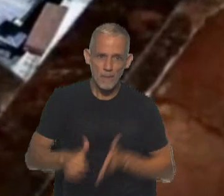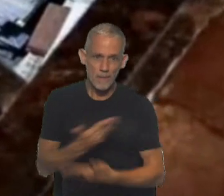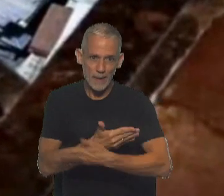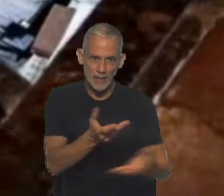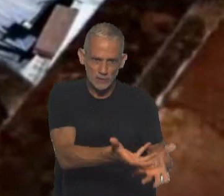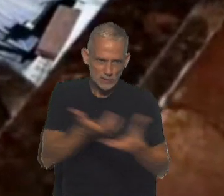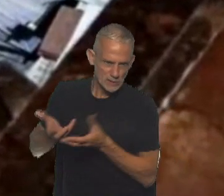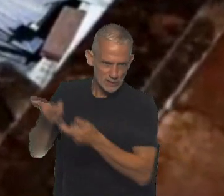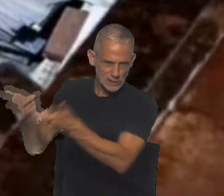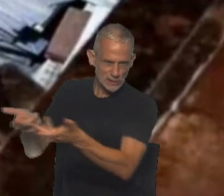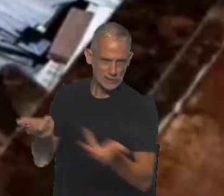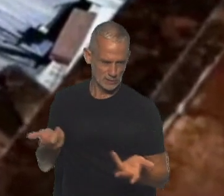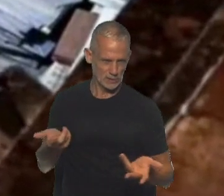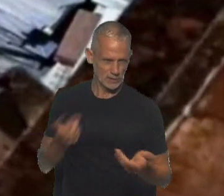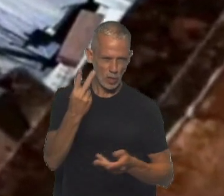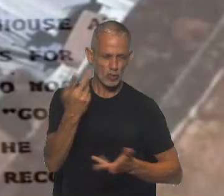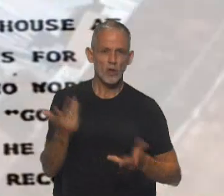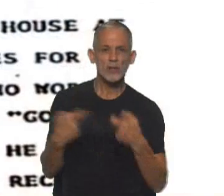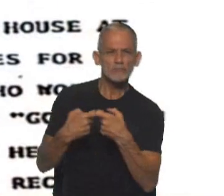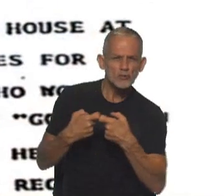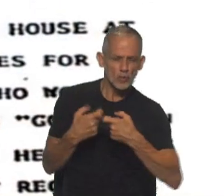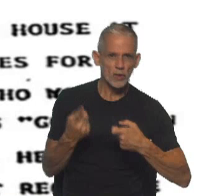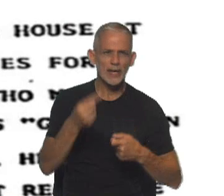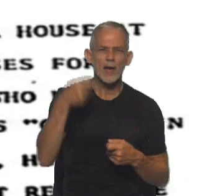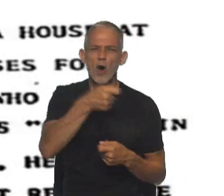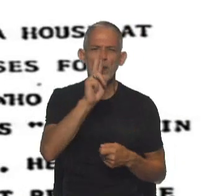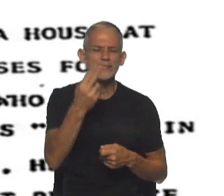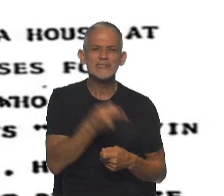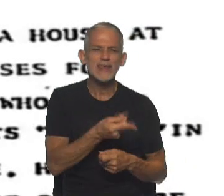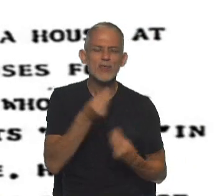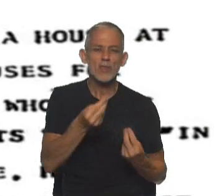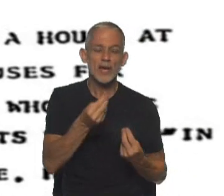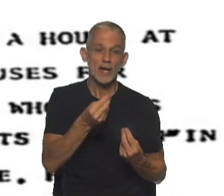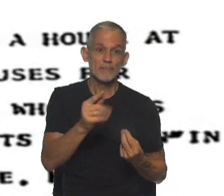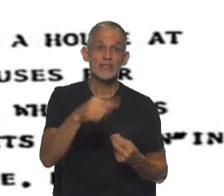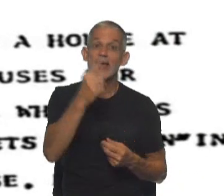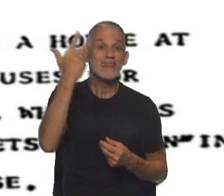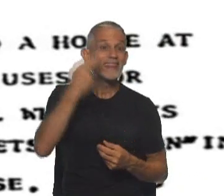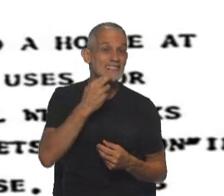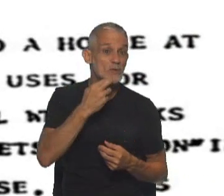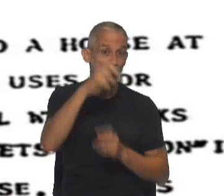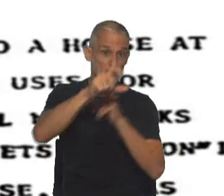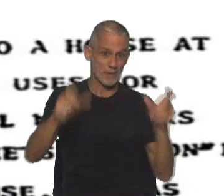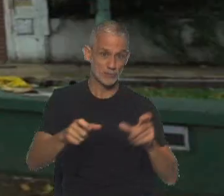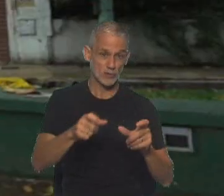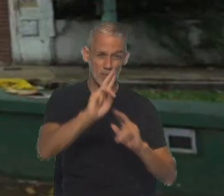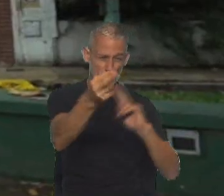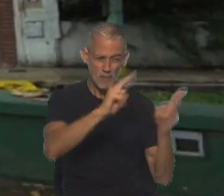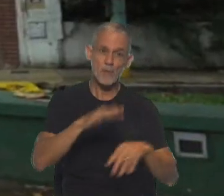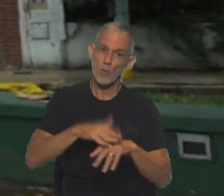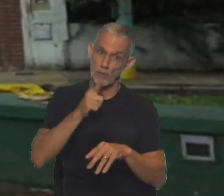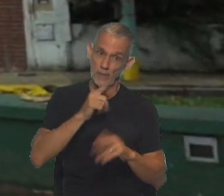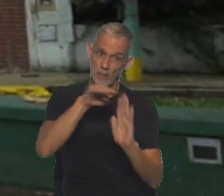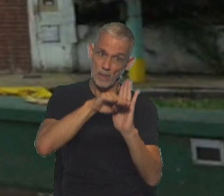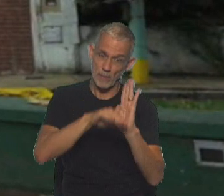se le atribuye la comisión en calidad de cómplice primario del homicidio agravado de otras 19 víctimas, 19 personas. Los